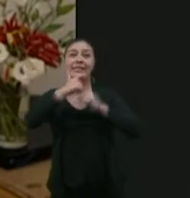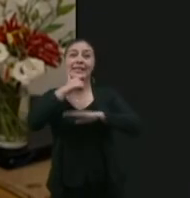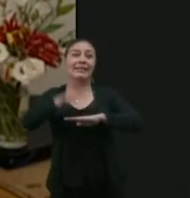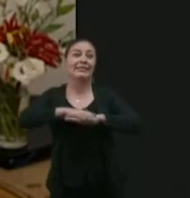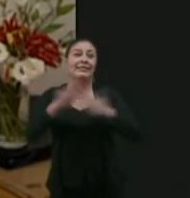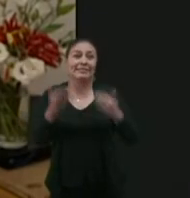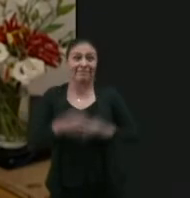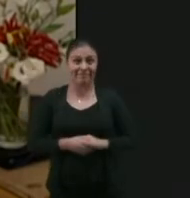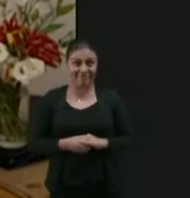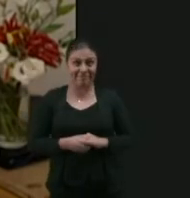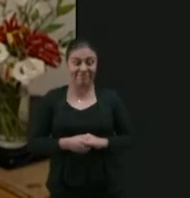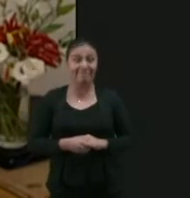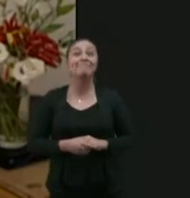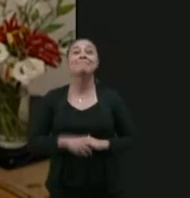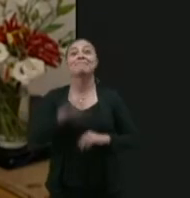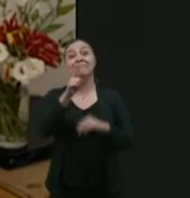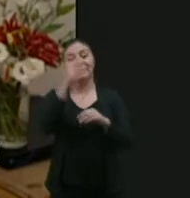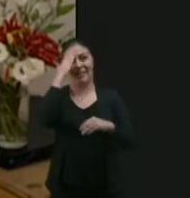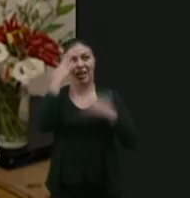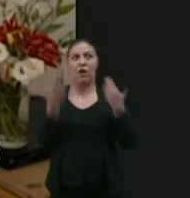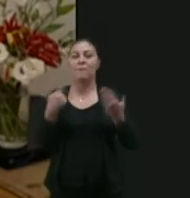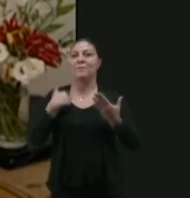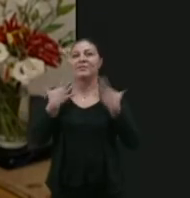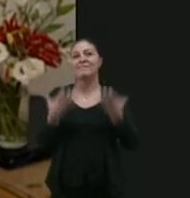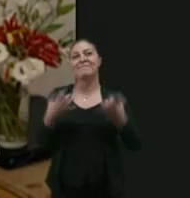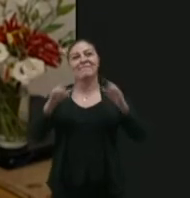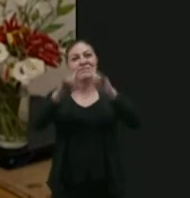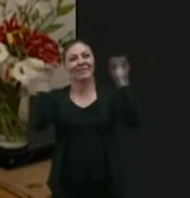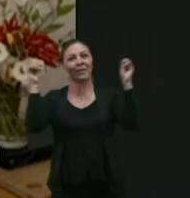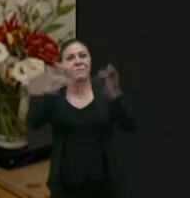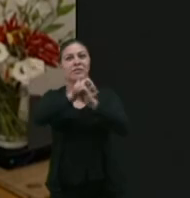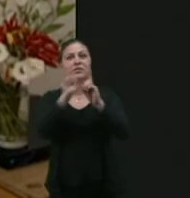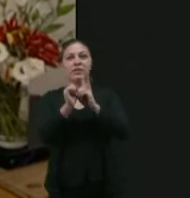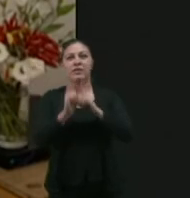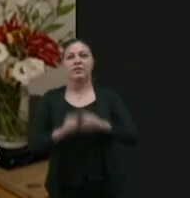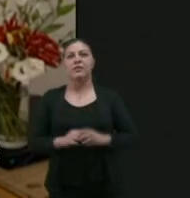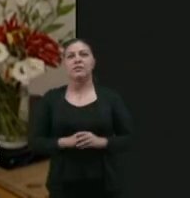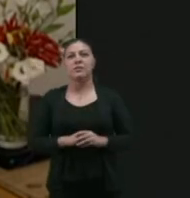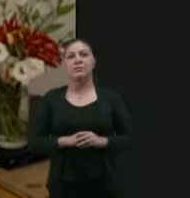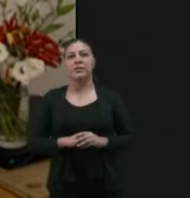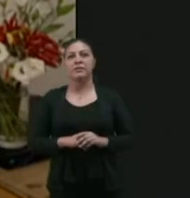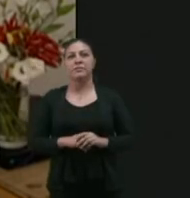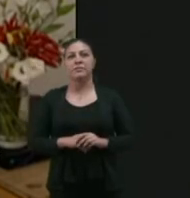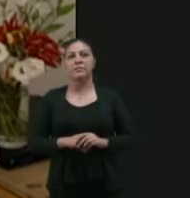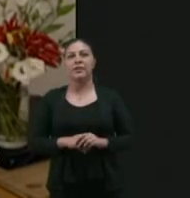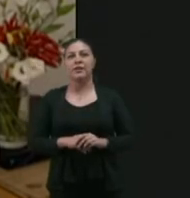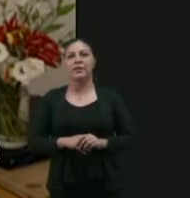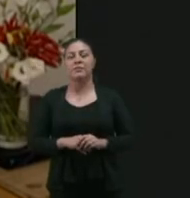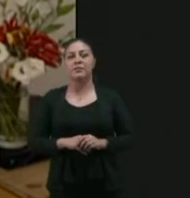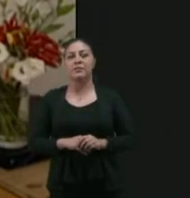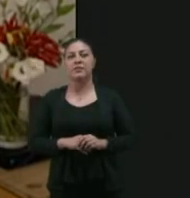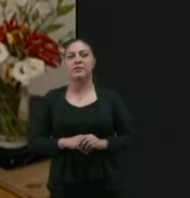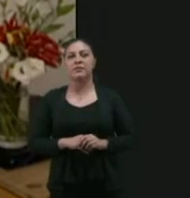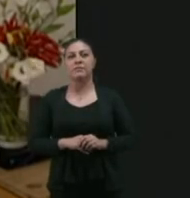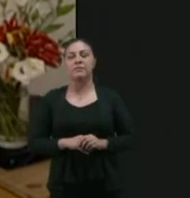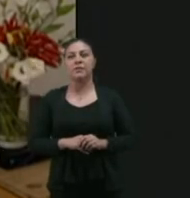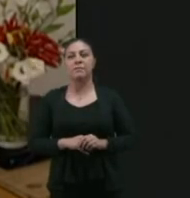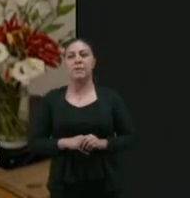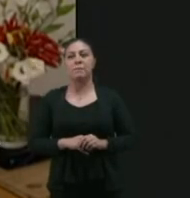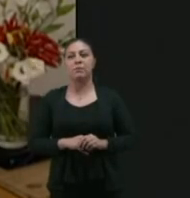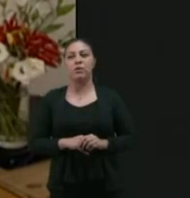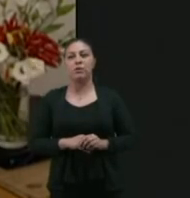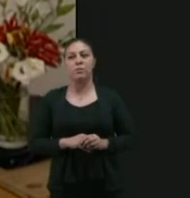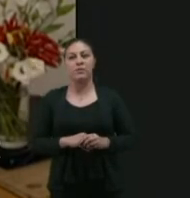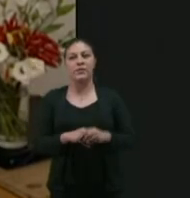hablando sobre el ánimo social. Si ustedes saben, si ustedes empiezan en Starbucks y fallan, y